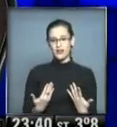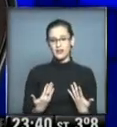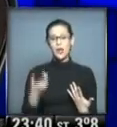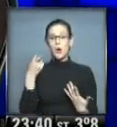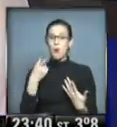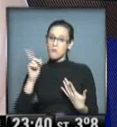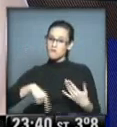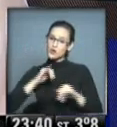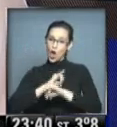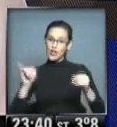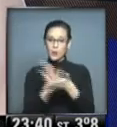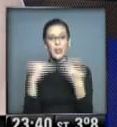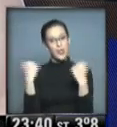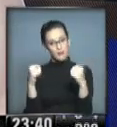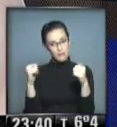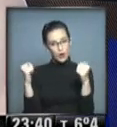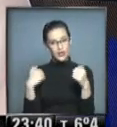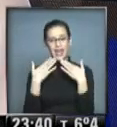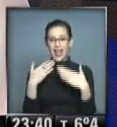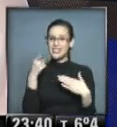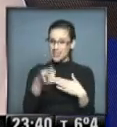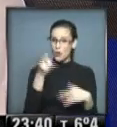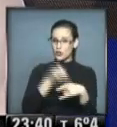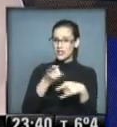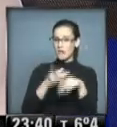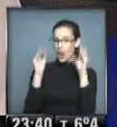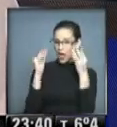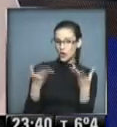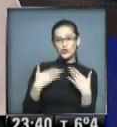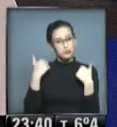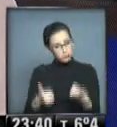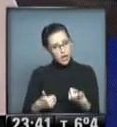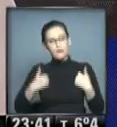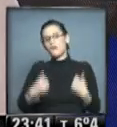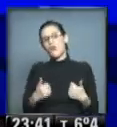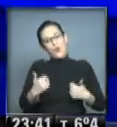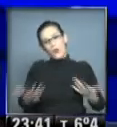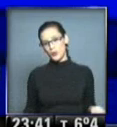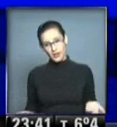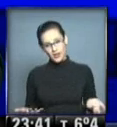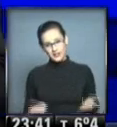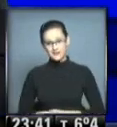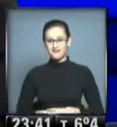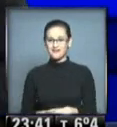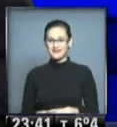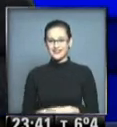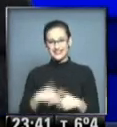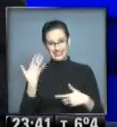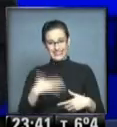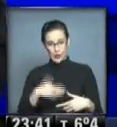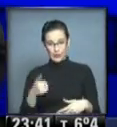venir acá a dar las noticias del deporte. Gracias a vos, como todas las noches. ¿La pasaste bien? Muy bien, como siempre. Muy bueno, me alegro mucho. Yo